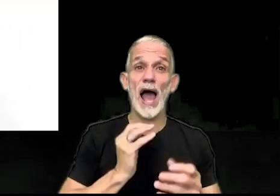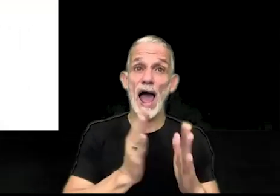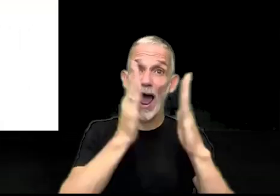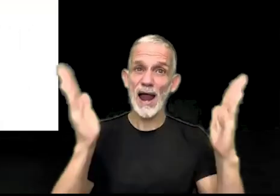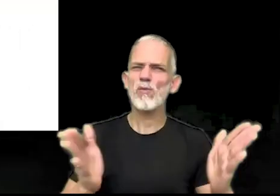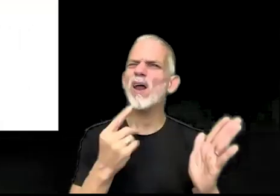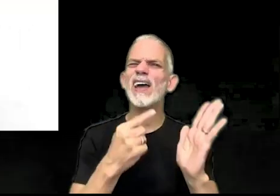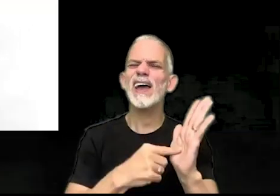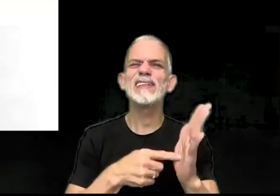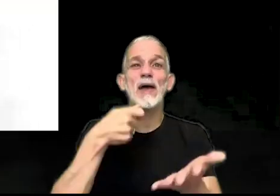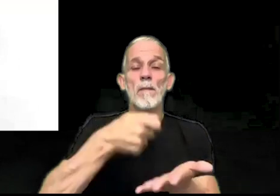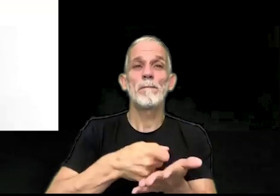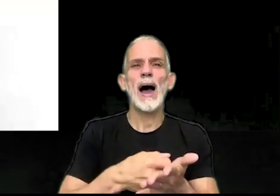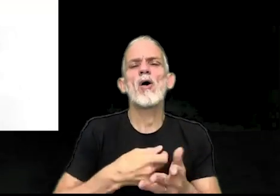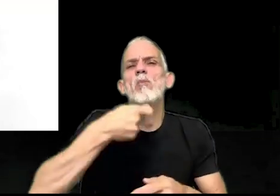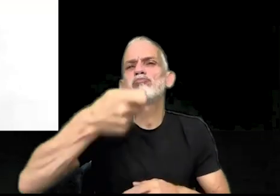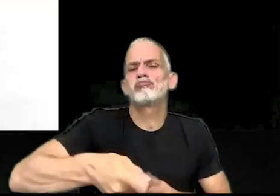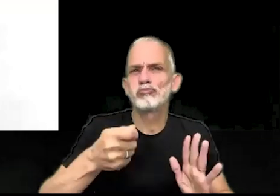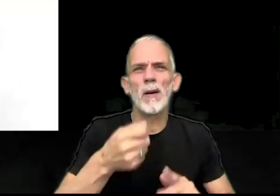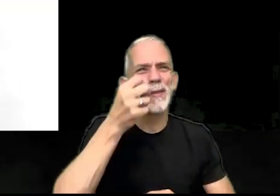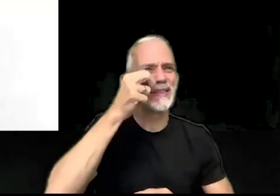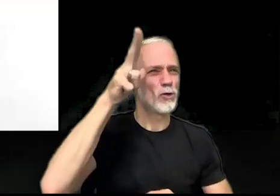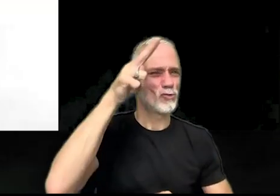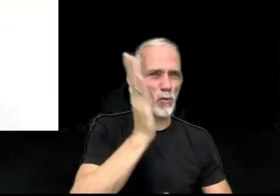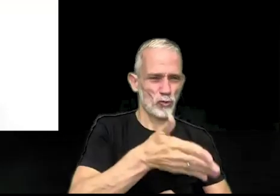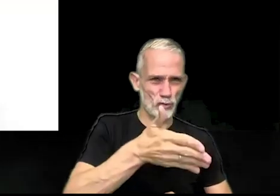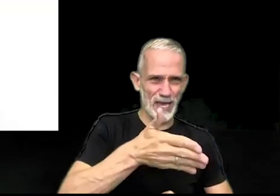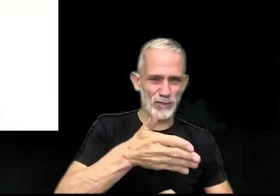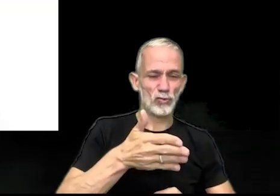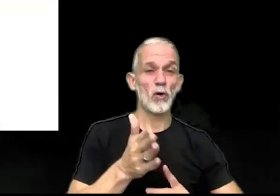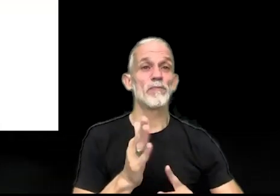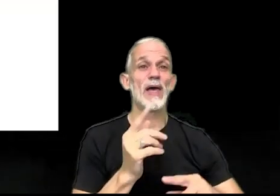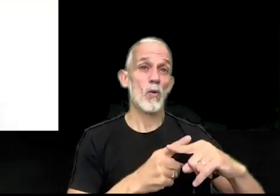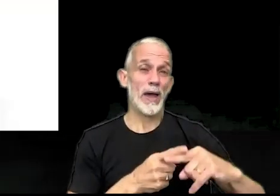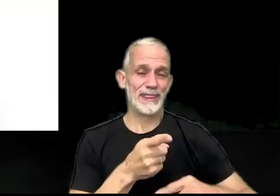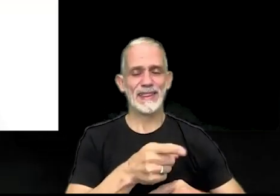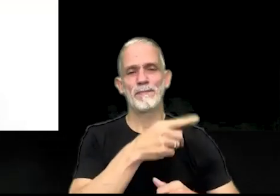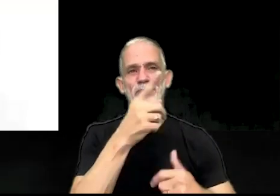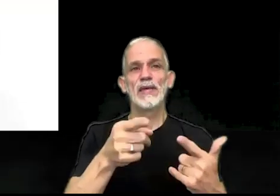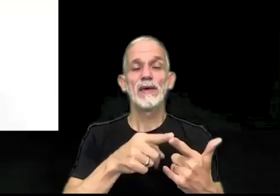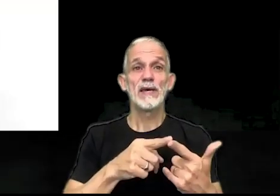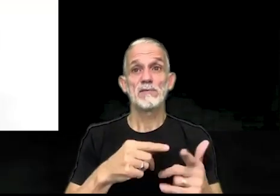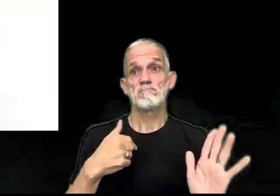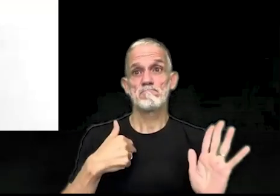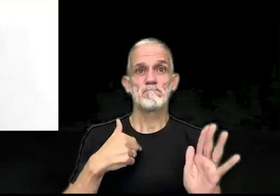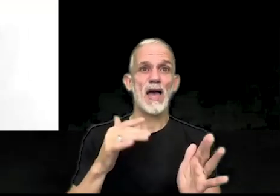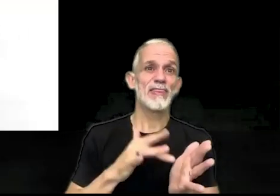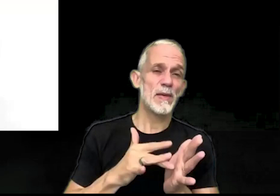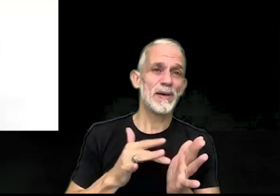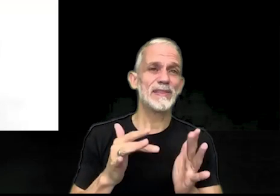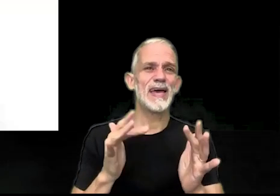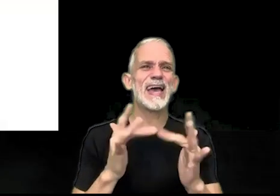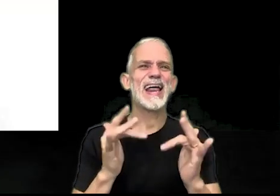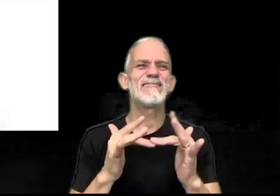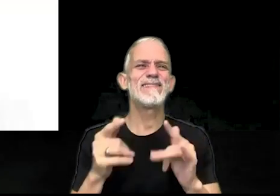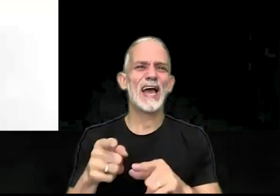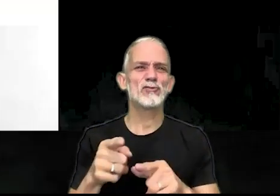me habla de un pago a cuenta del 28% y, de acuerdo a mi calificación CIPER,